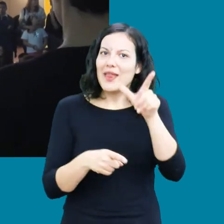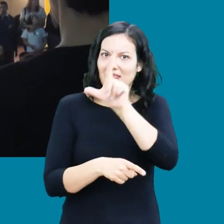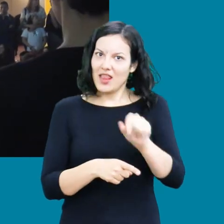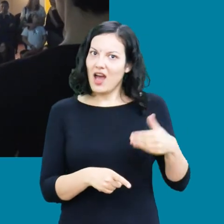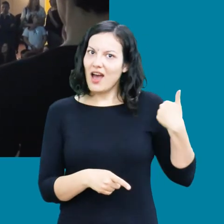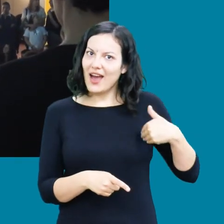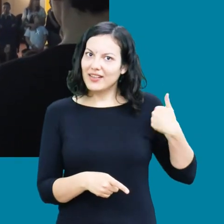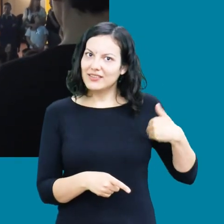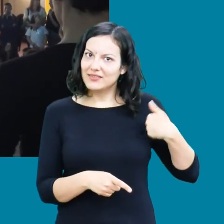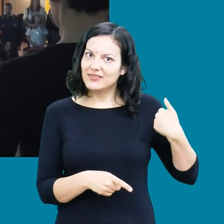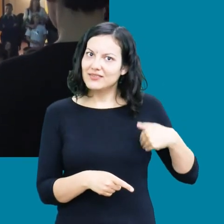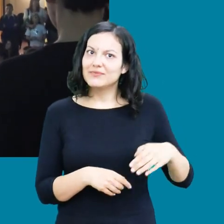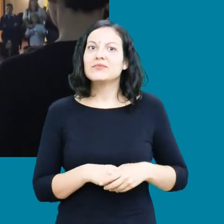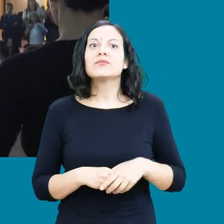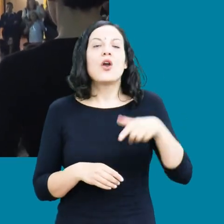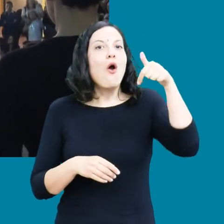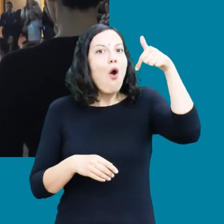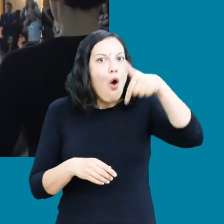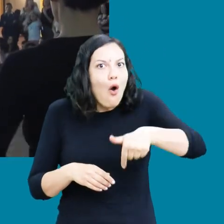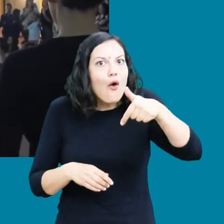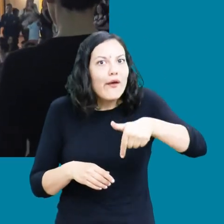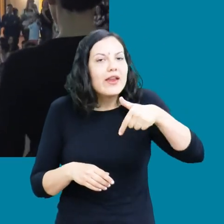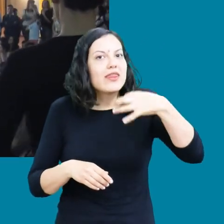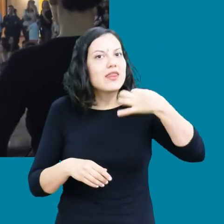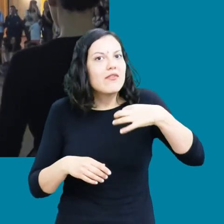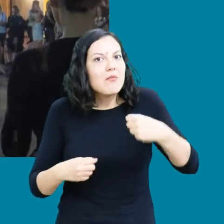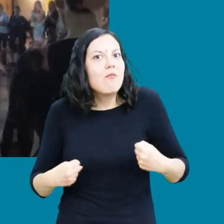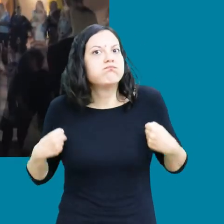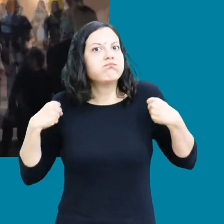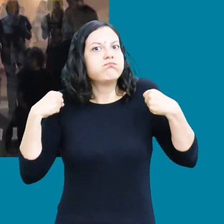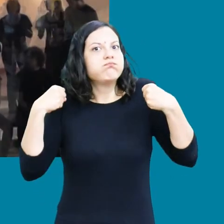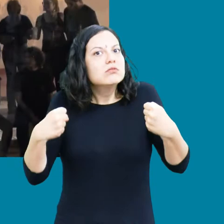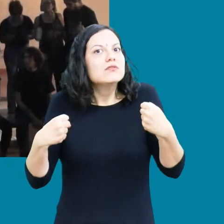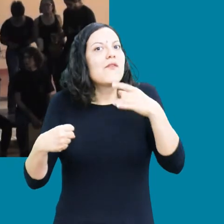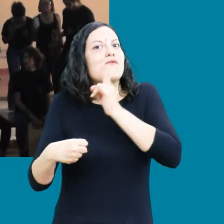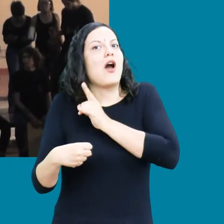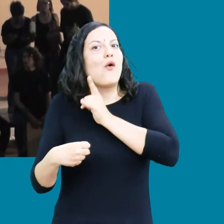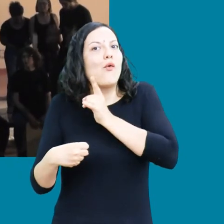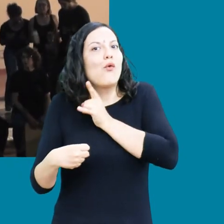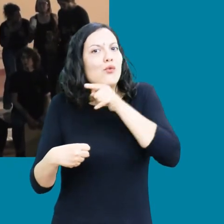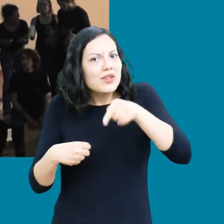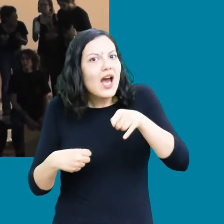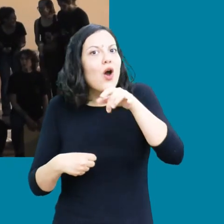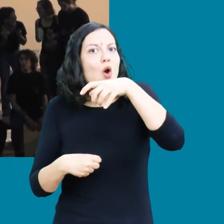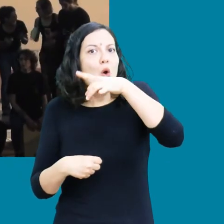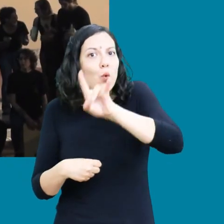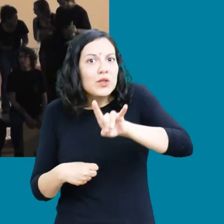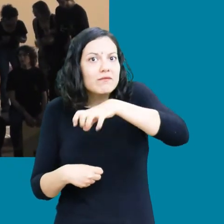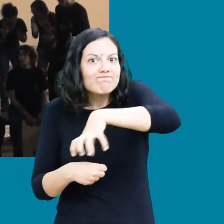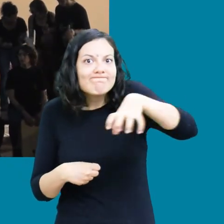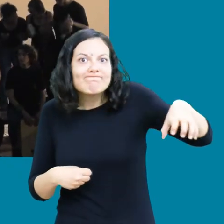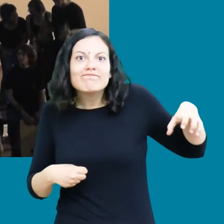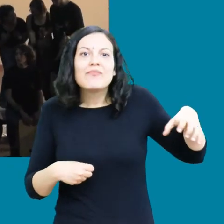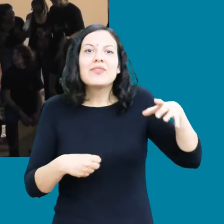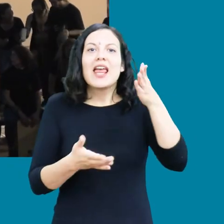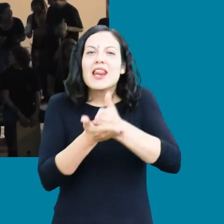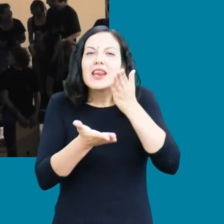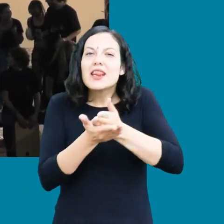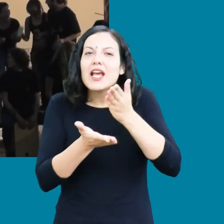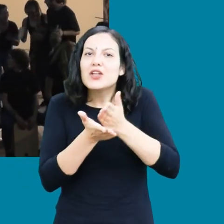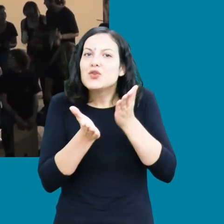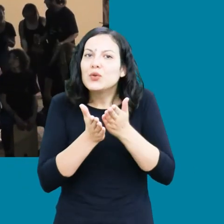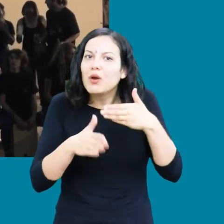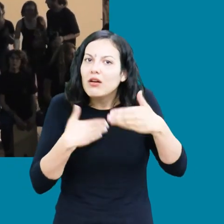nuestro país. Hoy más que nunca, bueno, reivindicamos que esta facultad y las universidades defiendan los derechos de